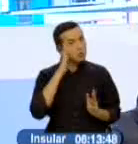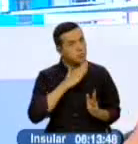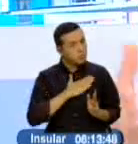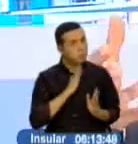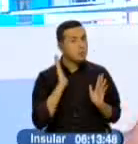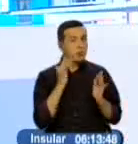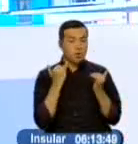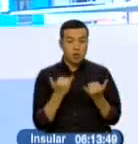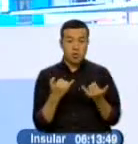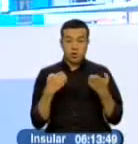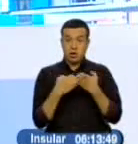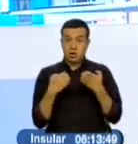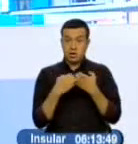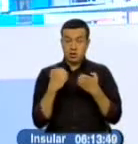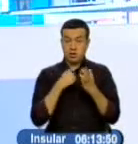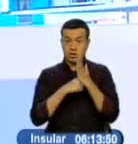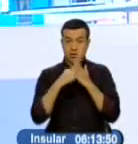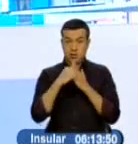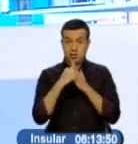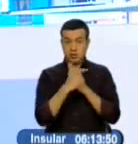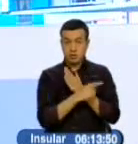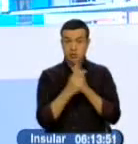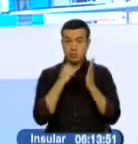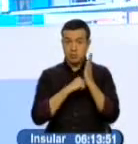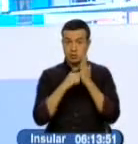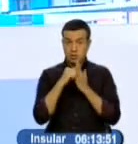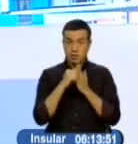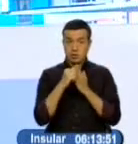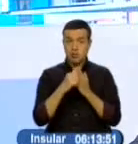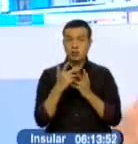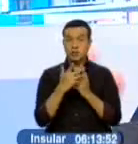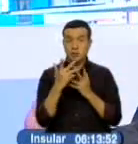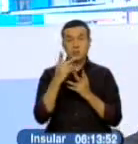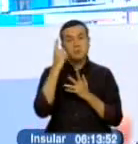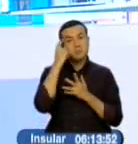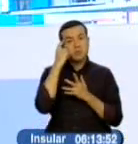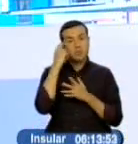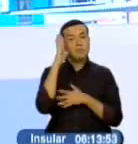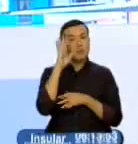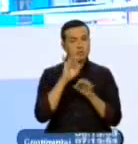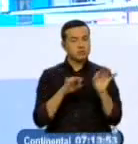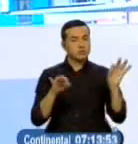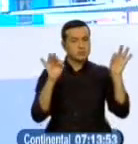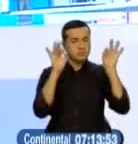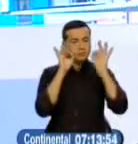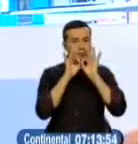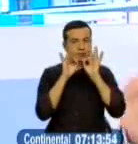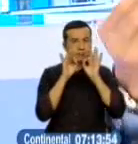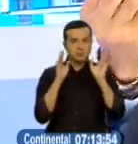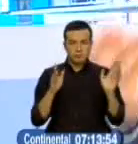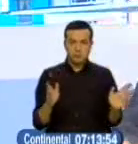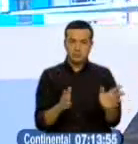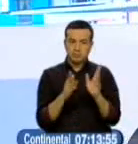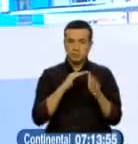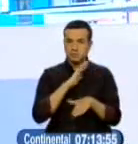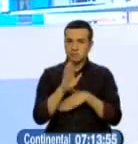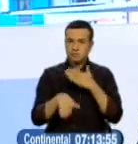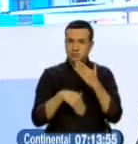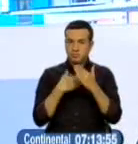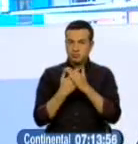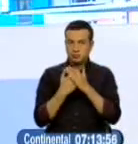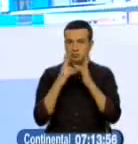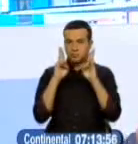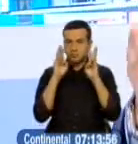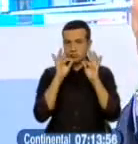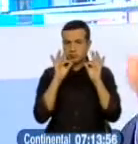el actual equipo que entra al Ministerio puede jugar un rol, yo diría que importante, para fomentar todos los aspectos